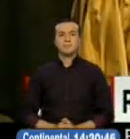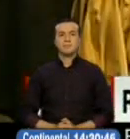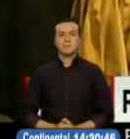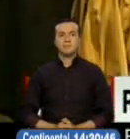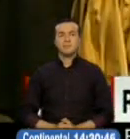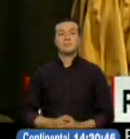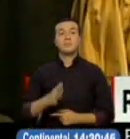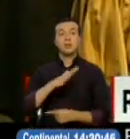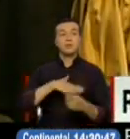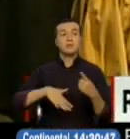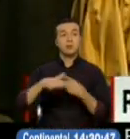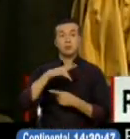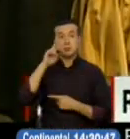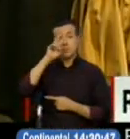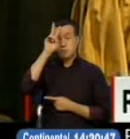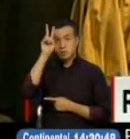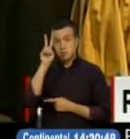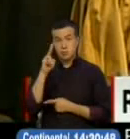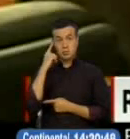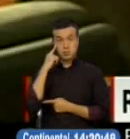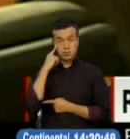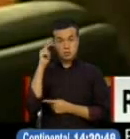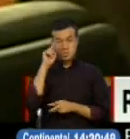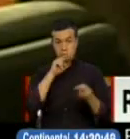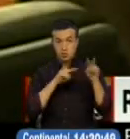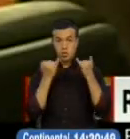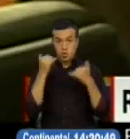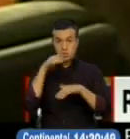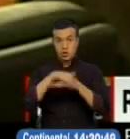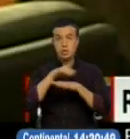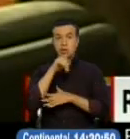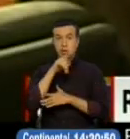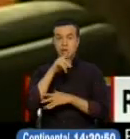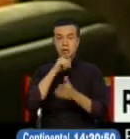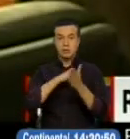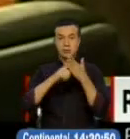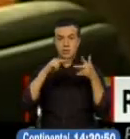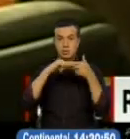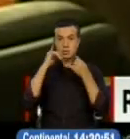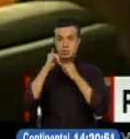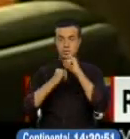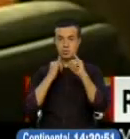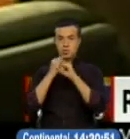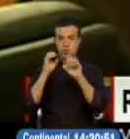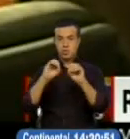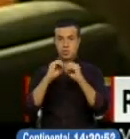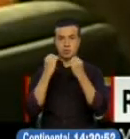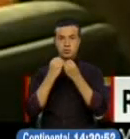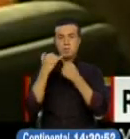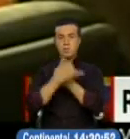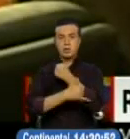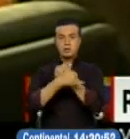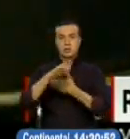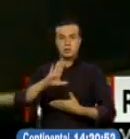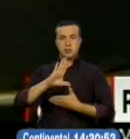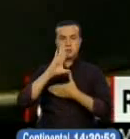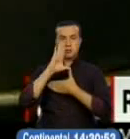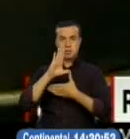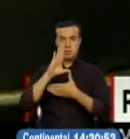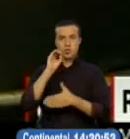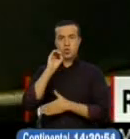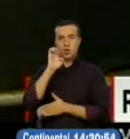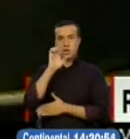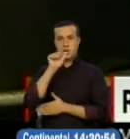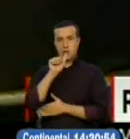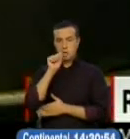Y la situación de Venezuela será analizada esta tarde por los cancilleres de la Organización de Estados Americanos. En